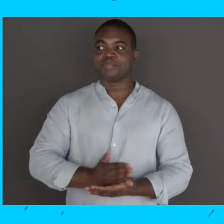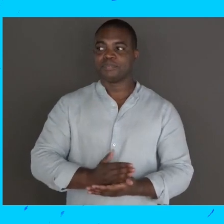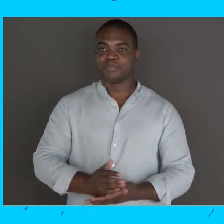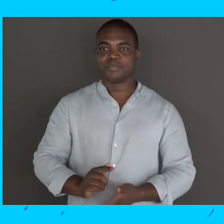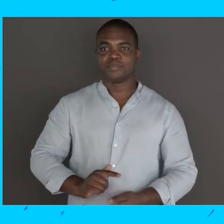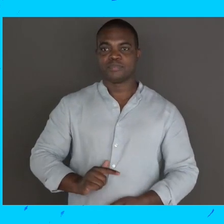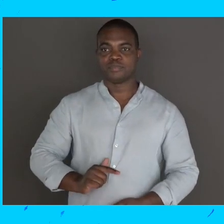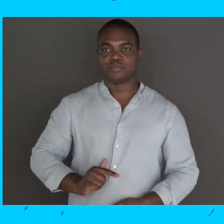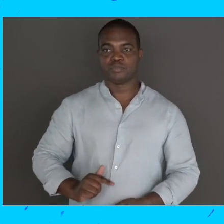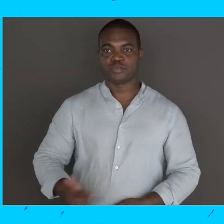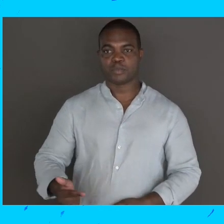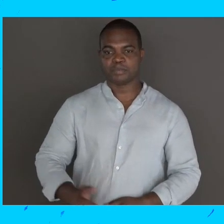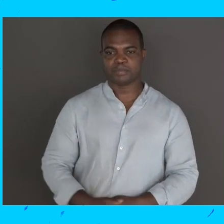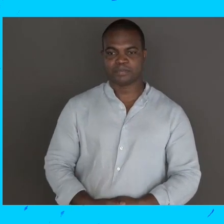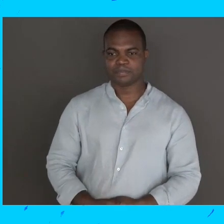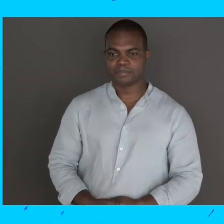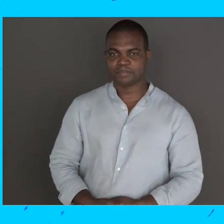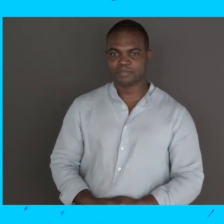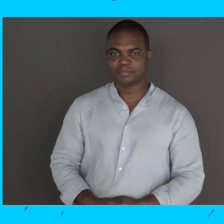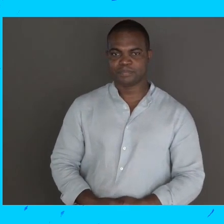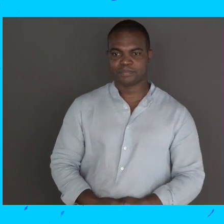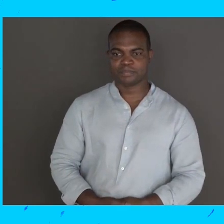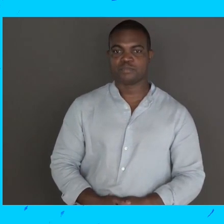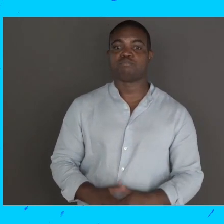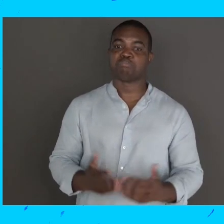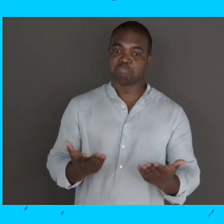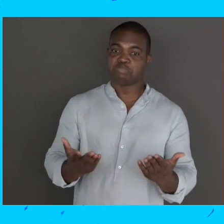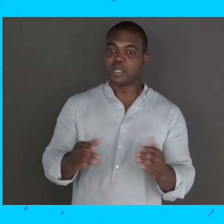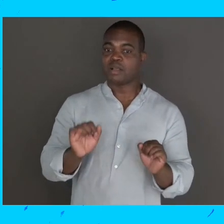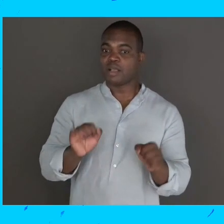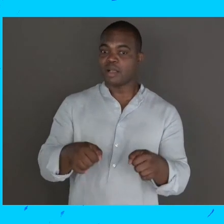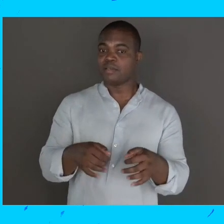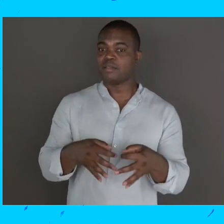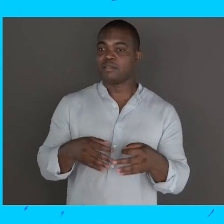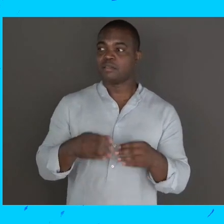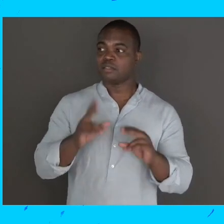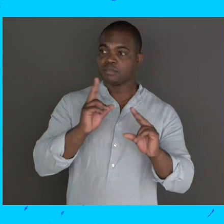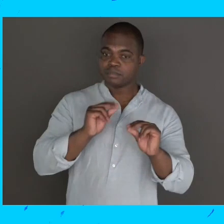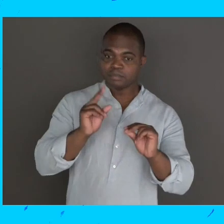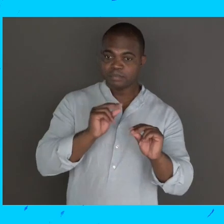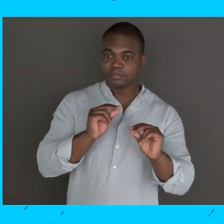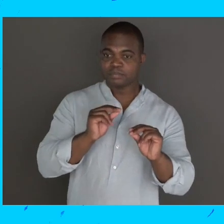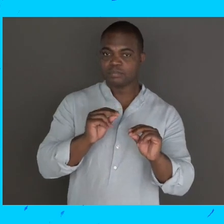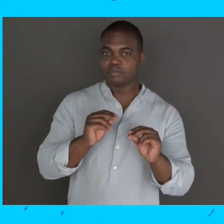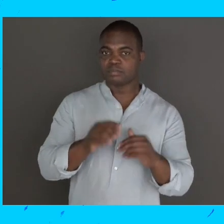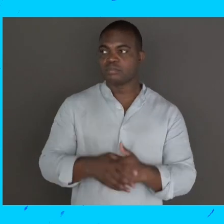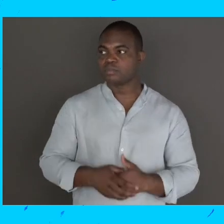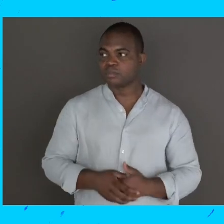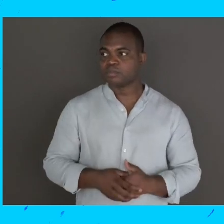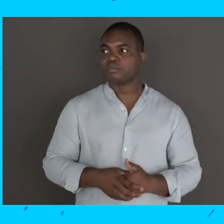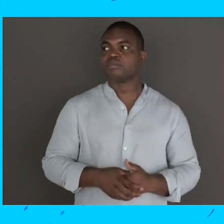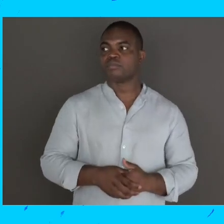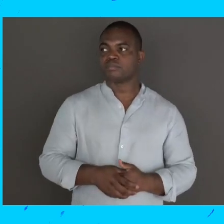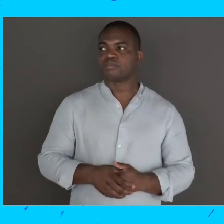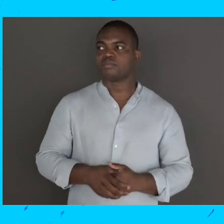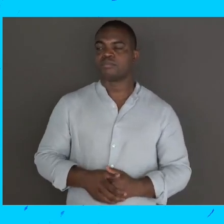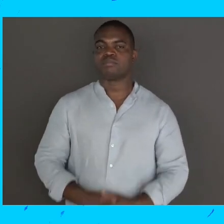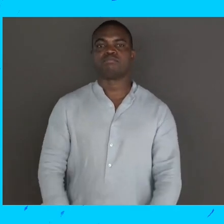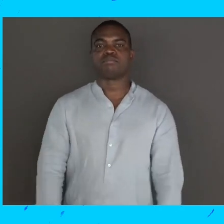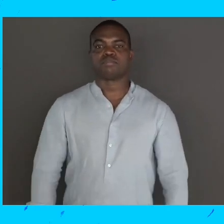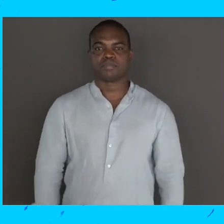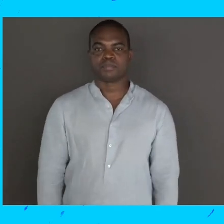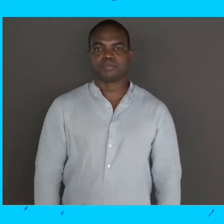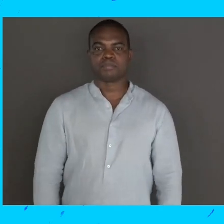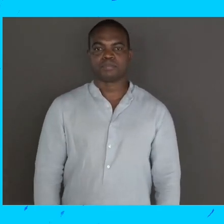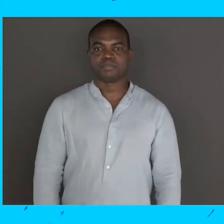Occidental y del y Central para jóvenes educados con buena salud y por otro lado de nuestras políticas